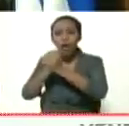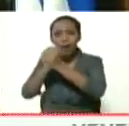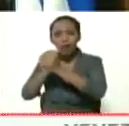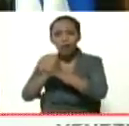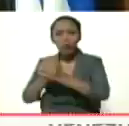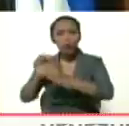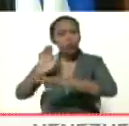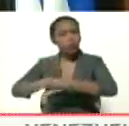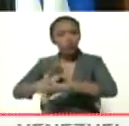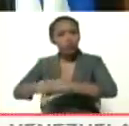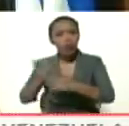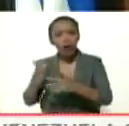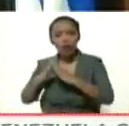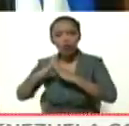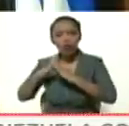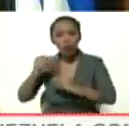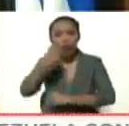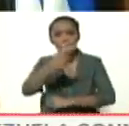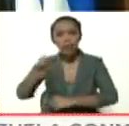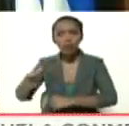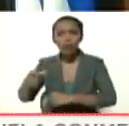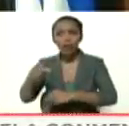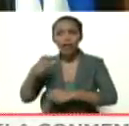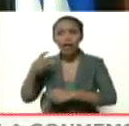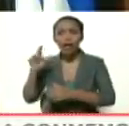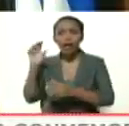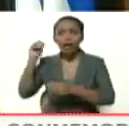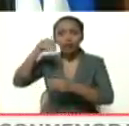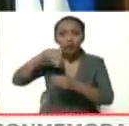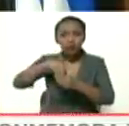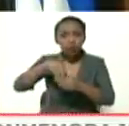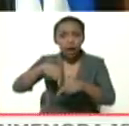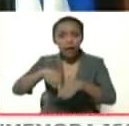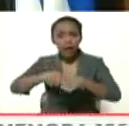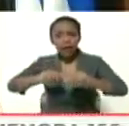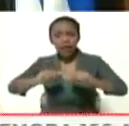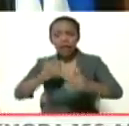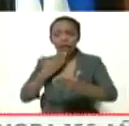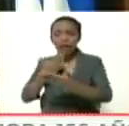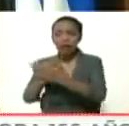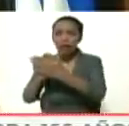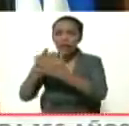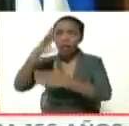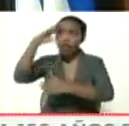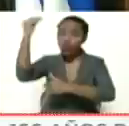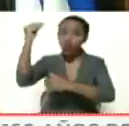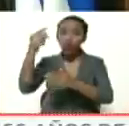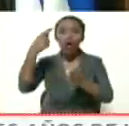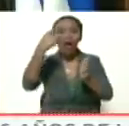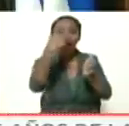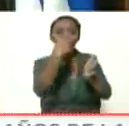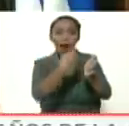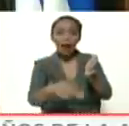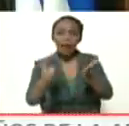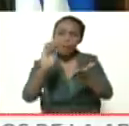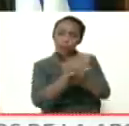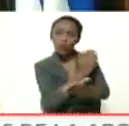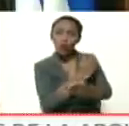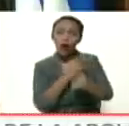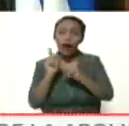porque por todos los ciudadanos que habitan en esta tierra de gracia. Que Dios elimine